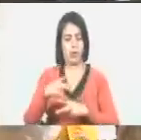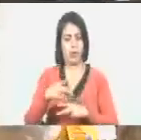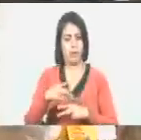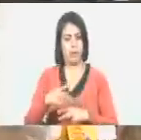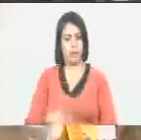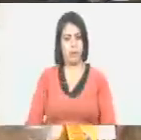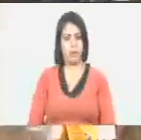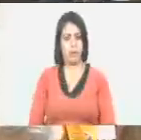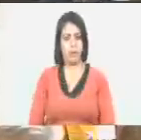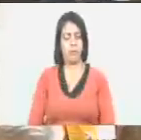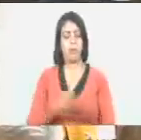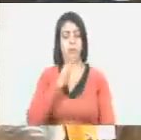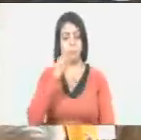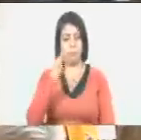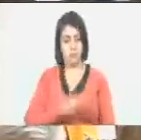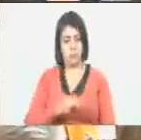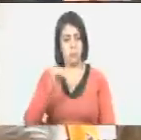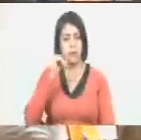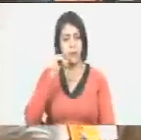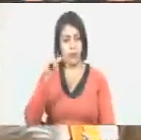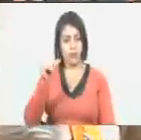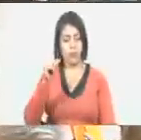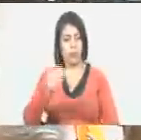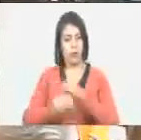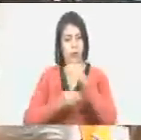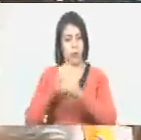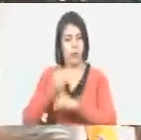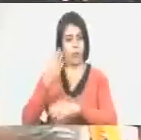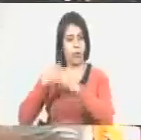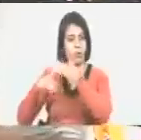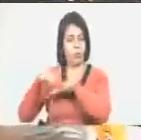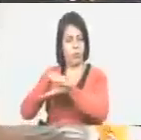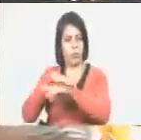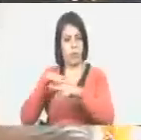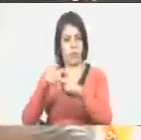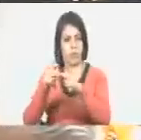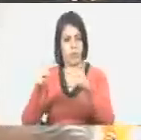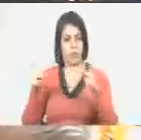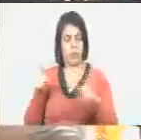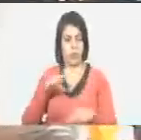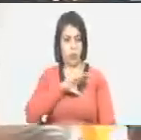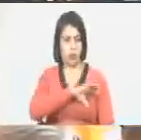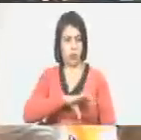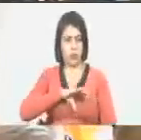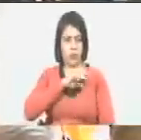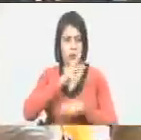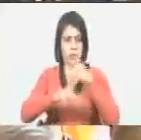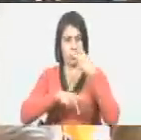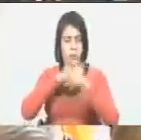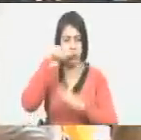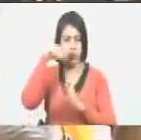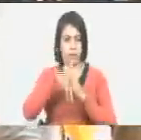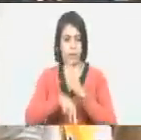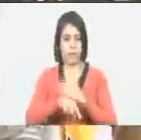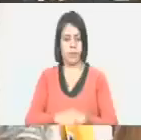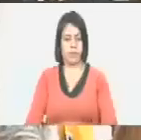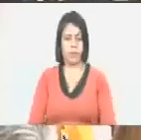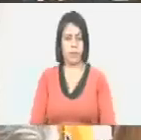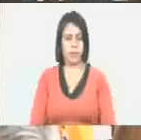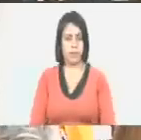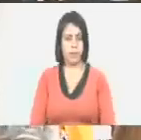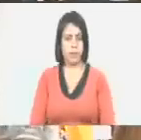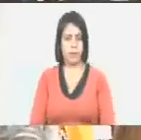para ratificar la denuncia que ya se hizo ante el Ministerio Público y se tramita en la Comisión de Política Interior